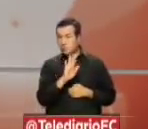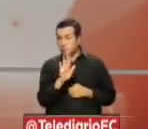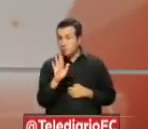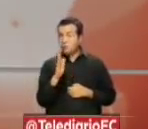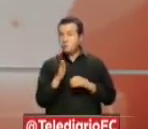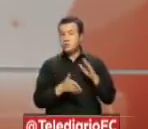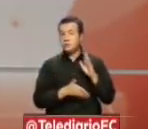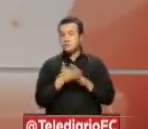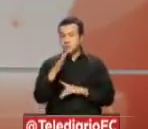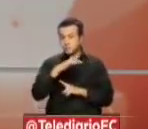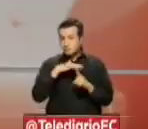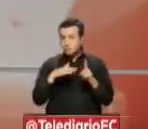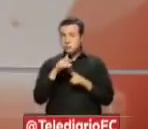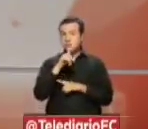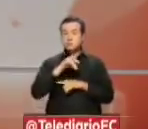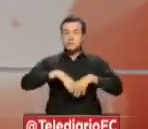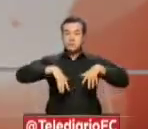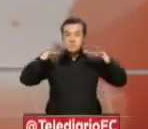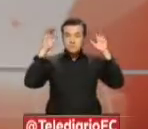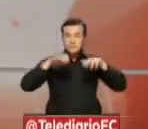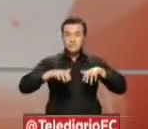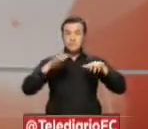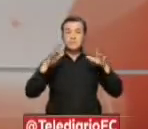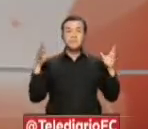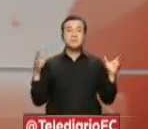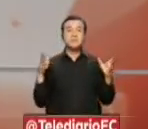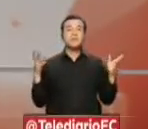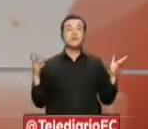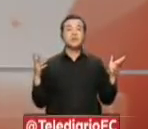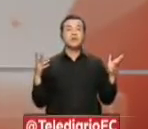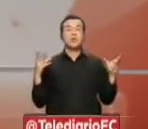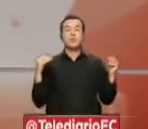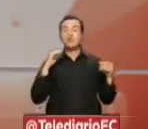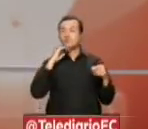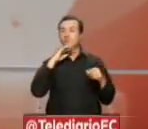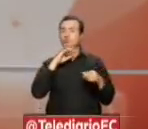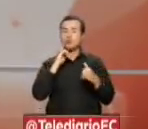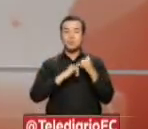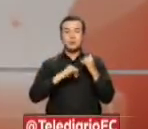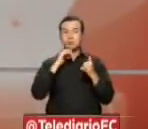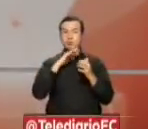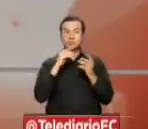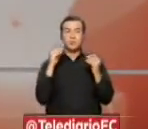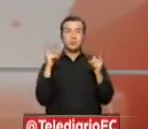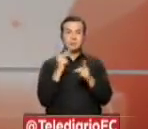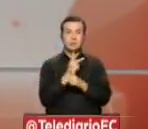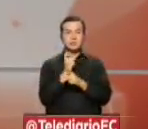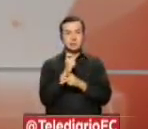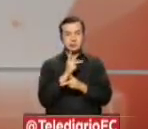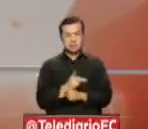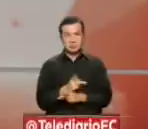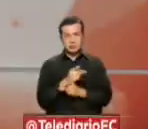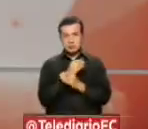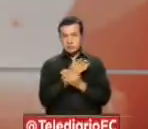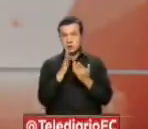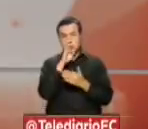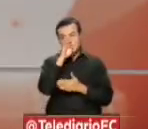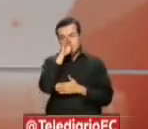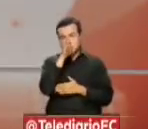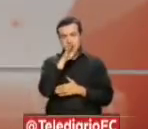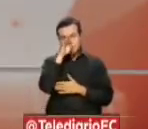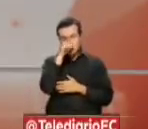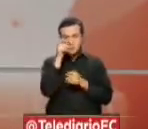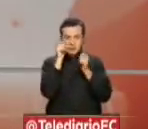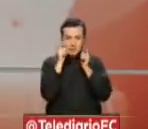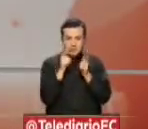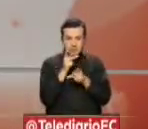salen al parque, salen a la lluvia, se mantiene húmeda y ese es un foco de infecciones. Entonces, hay que tener un poquito más de cuidados con ellas, siempre estarles